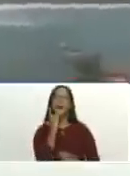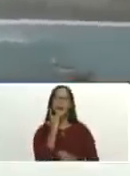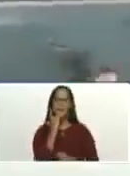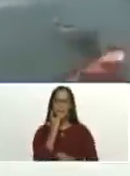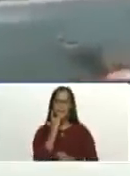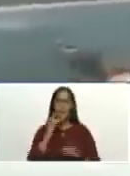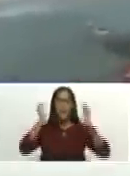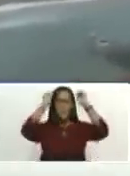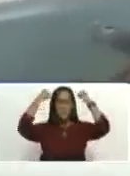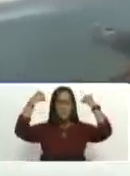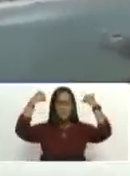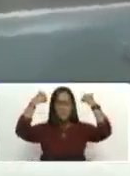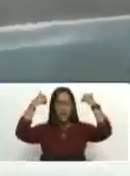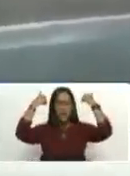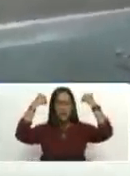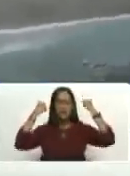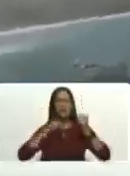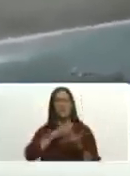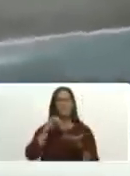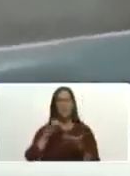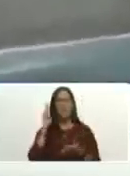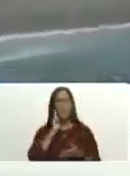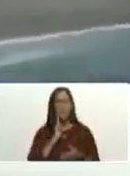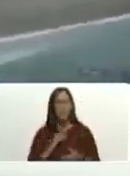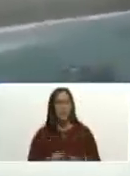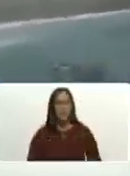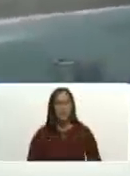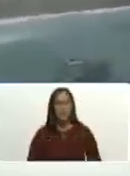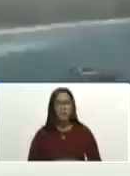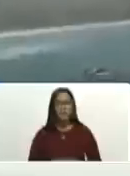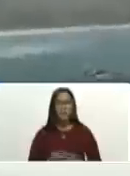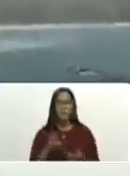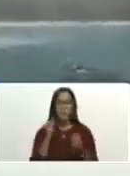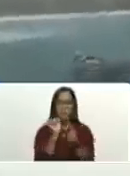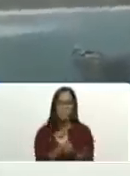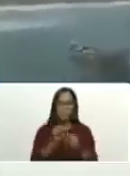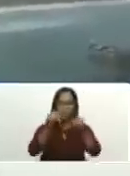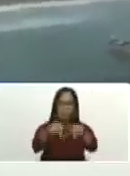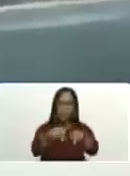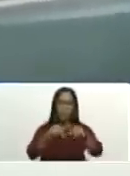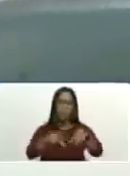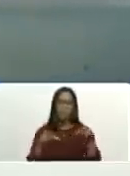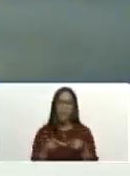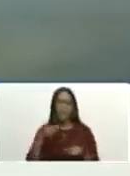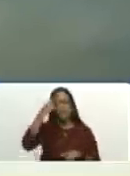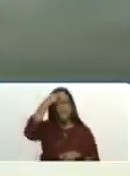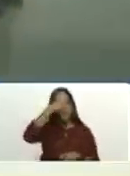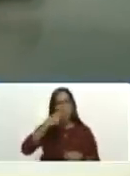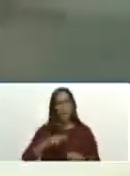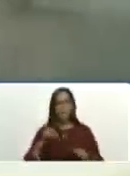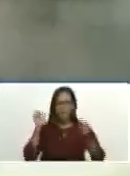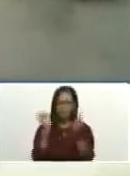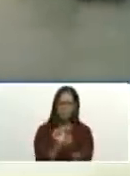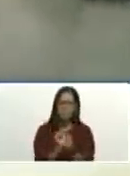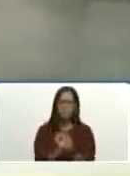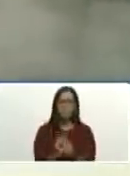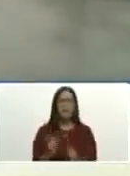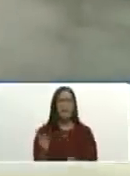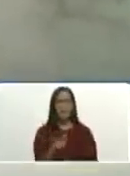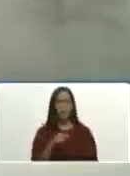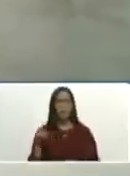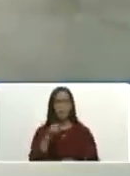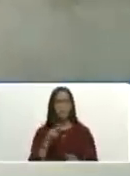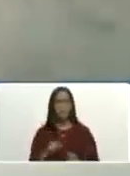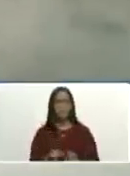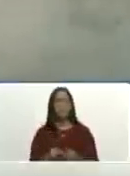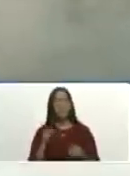heroica, miliciana de la Milicia Nacional Bolivariana, los puso en su lugar y el pueblo de Chuao los capturó. Y